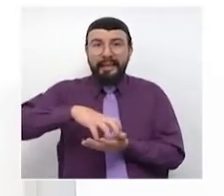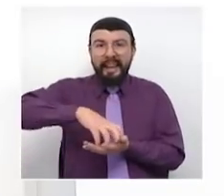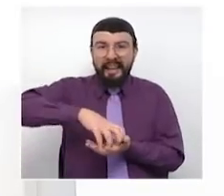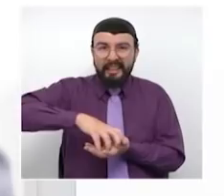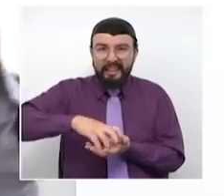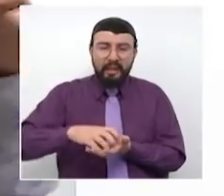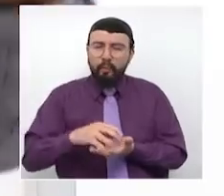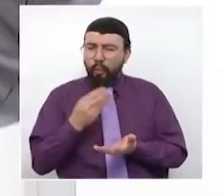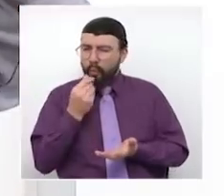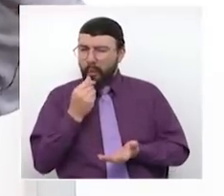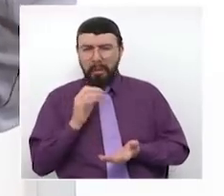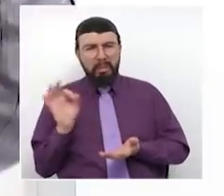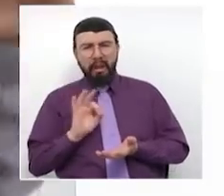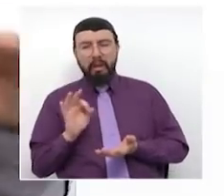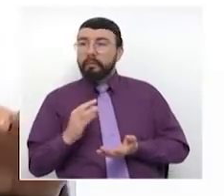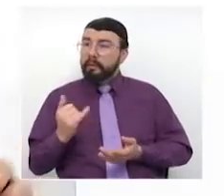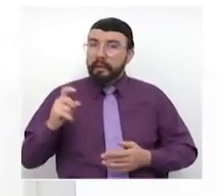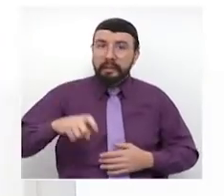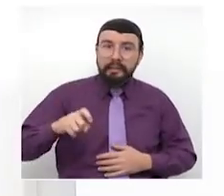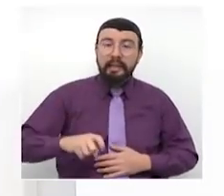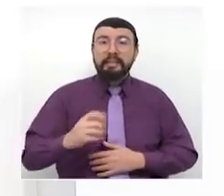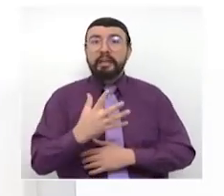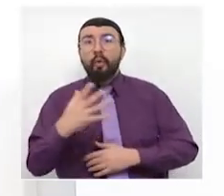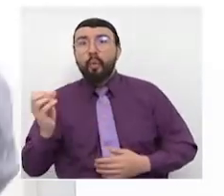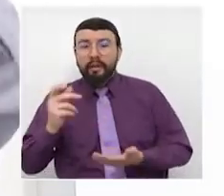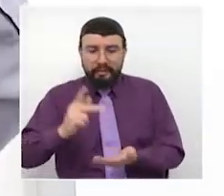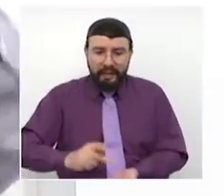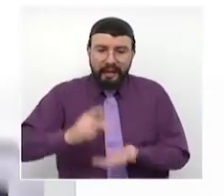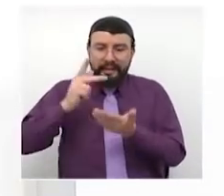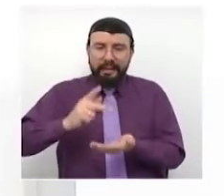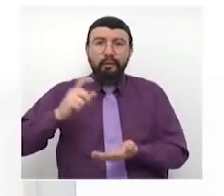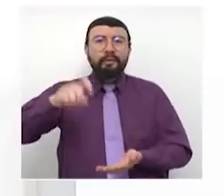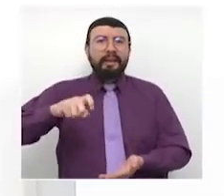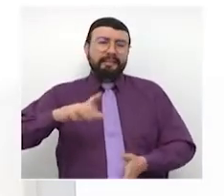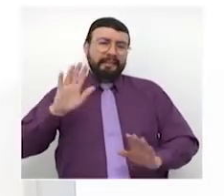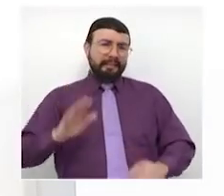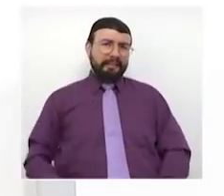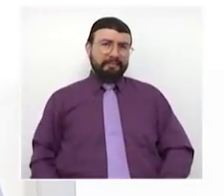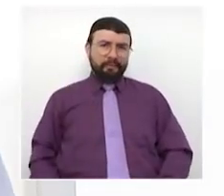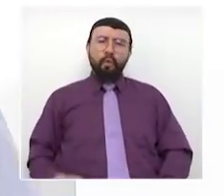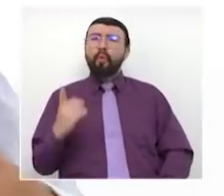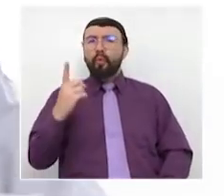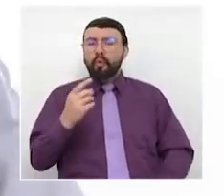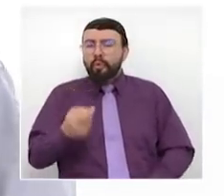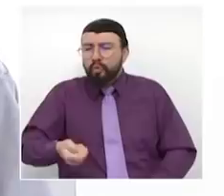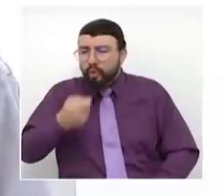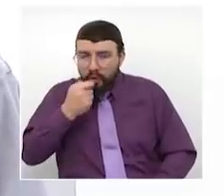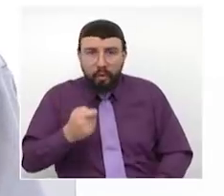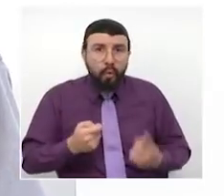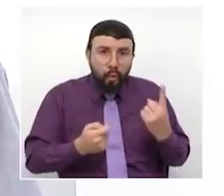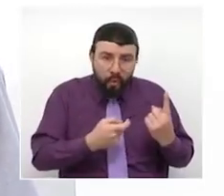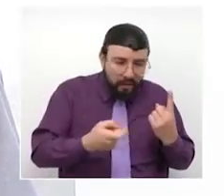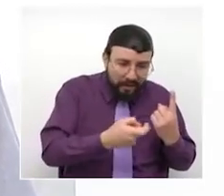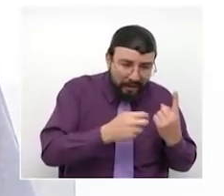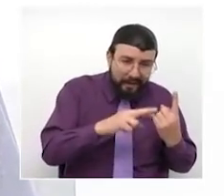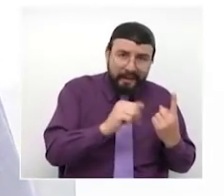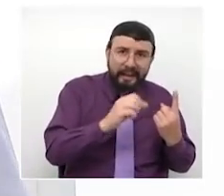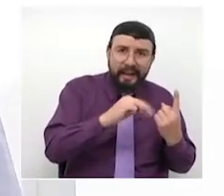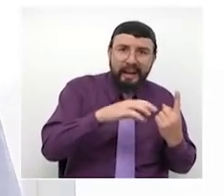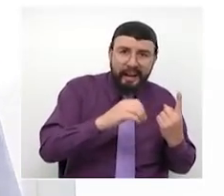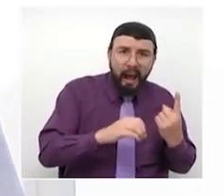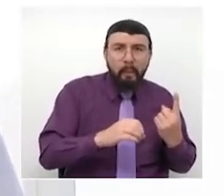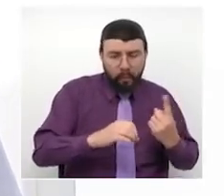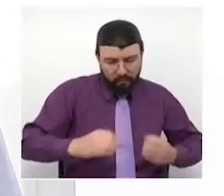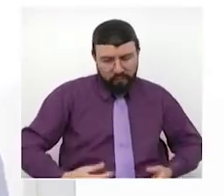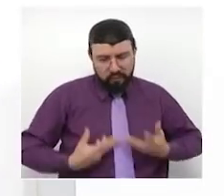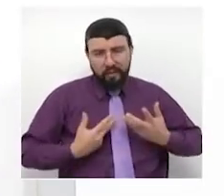sabor, necesitan 50 kilos de gelatina sin sabor, un bulto de gelatina para producir 1 gramo dentro del organismo de colágeno. O